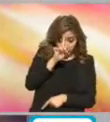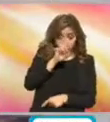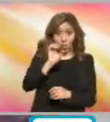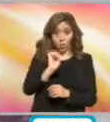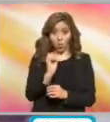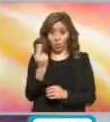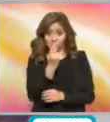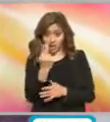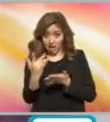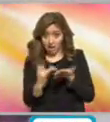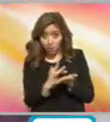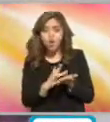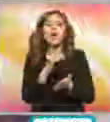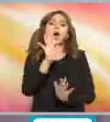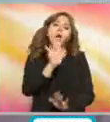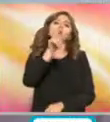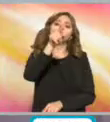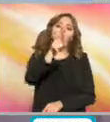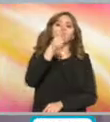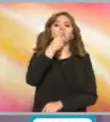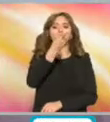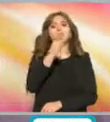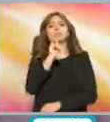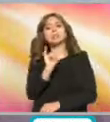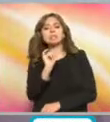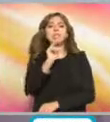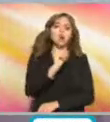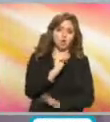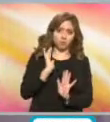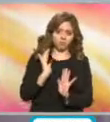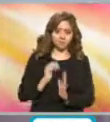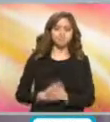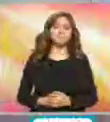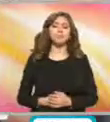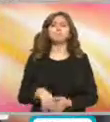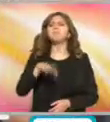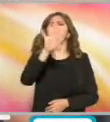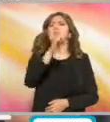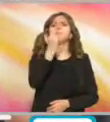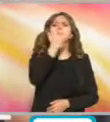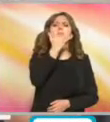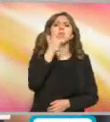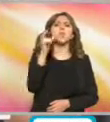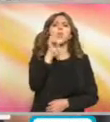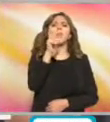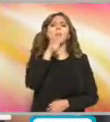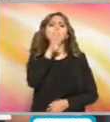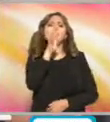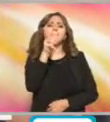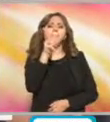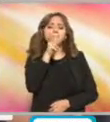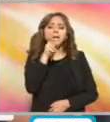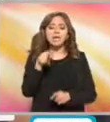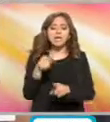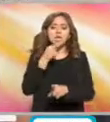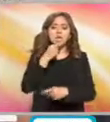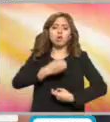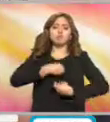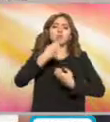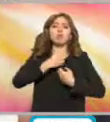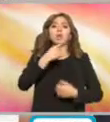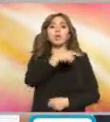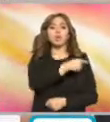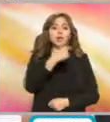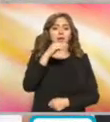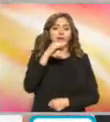mi apoyo? Entonces es distinto. ¿Qué pasa entonces si el padre o la madre comienza a opinar antes de que se le permita? ¿Se va a sentir